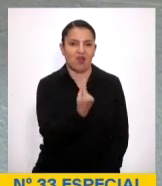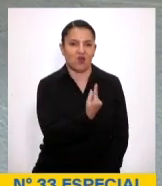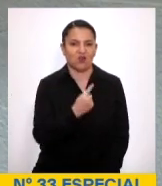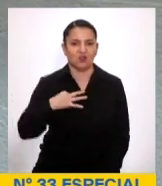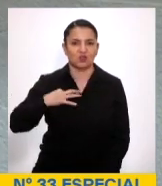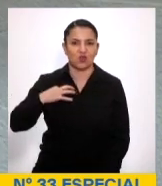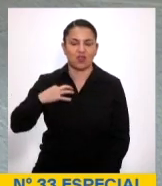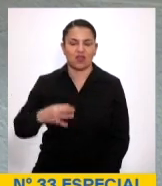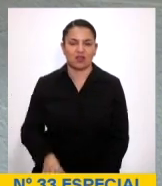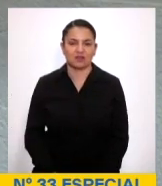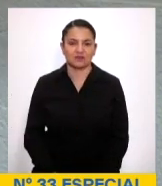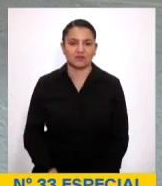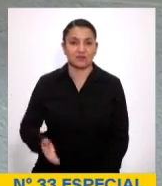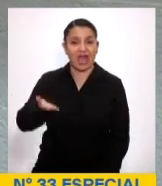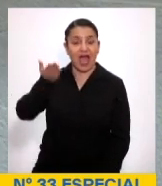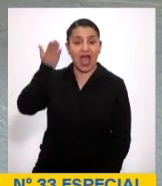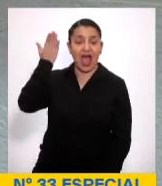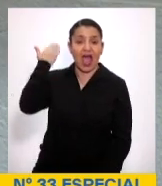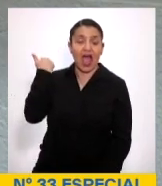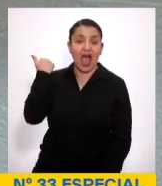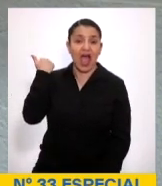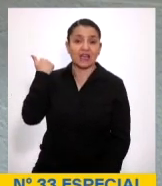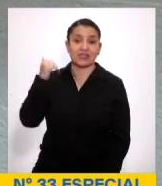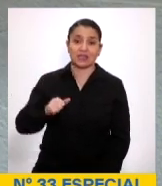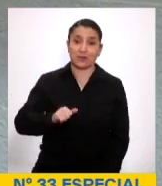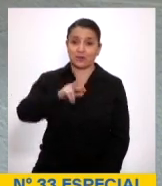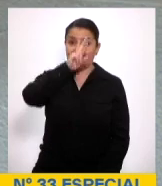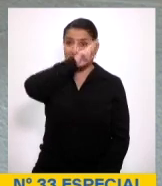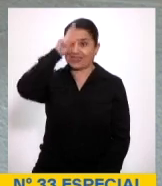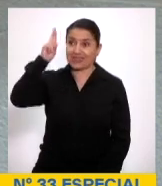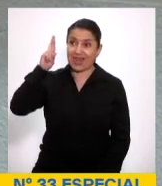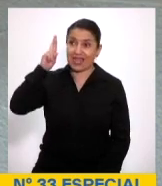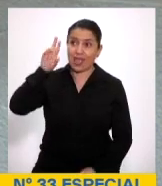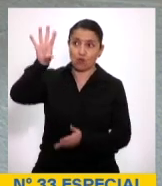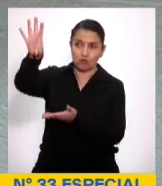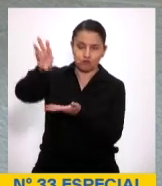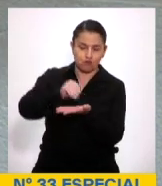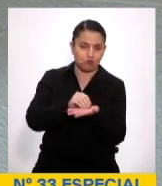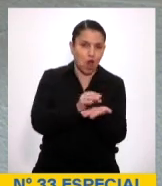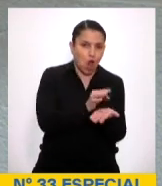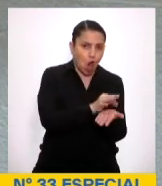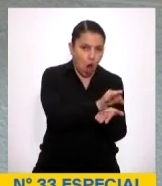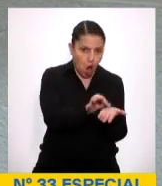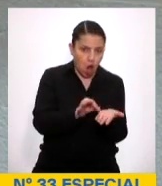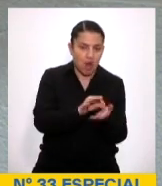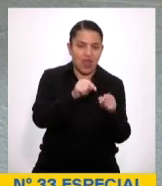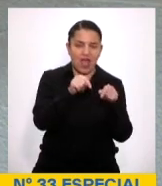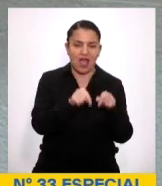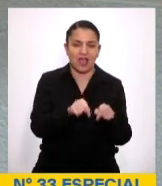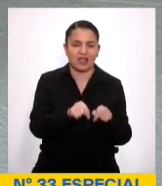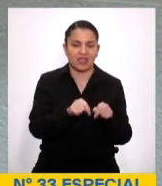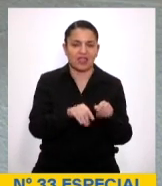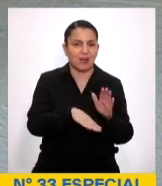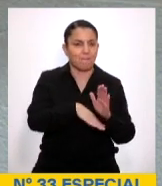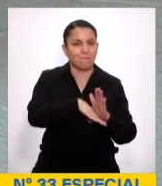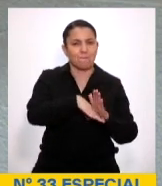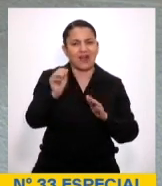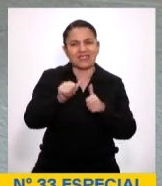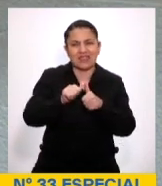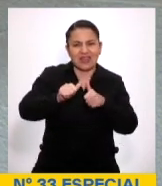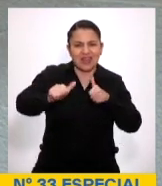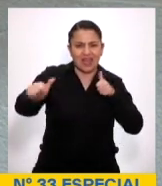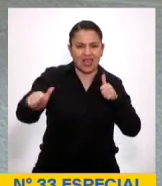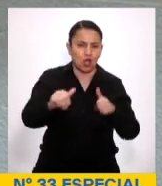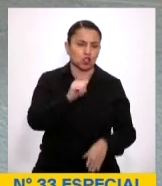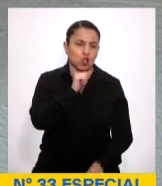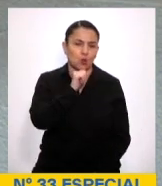en ese entonces fuimos Colonia súbditos de un rey siendo de hecho una de las más remotas y pobres de las posesiones españolas después de